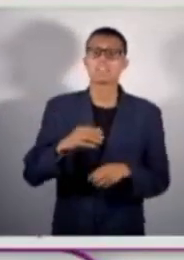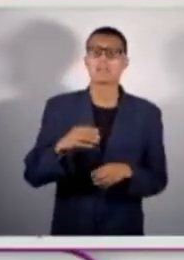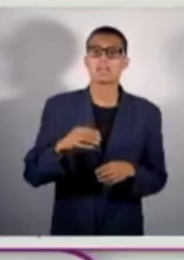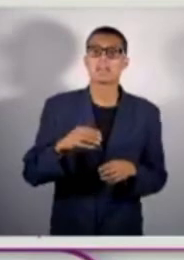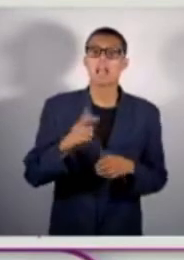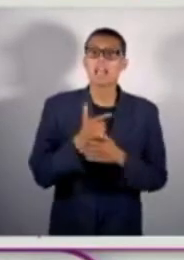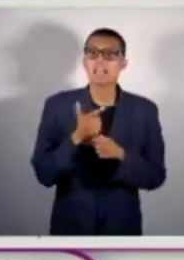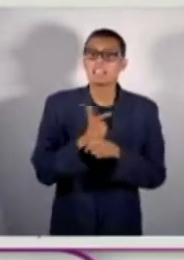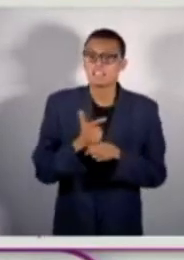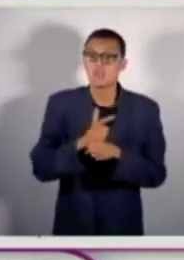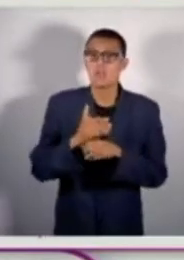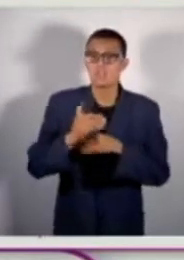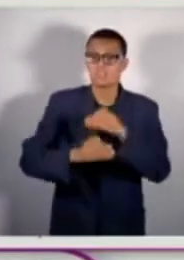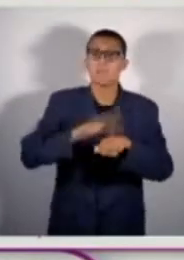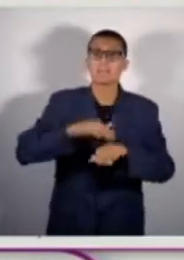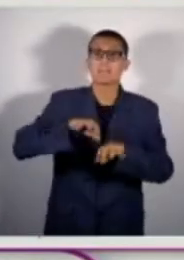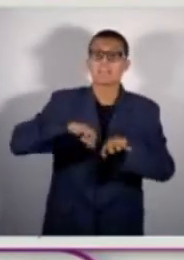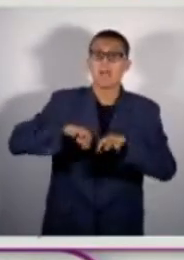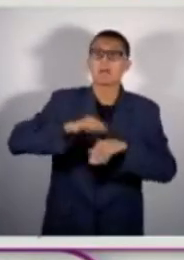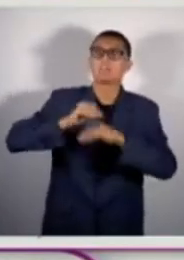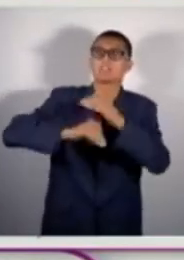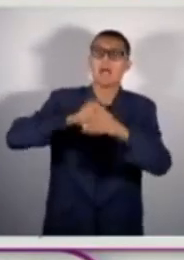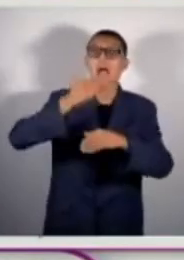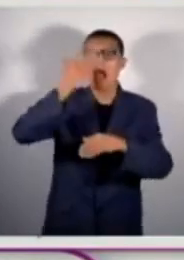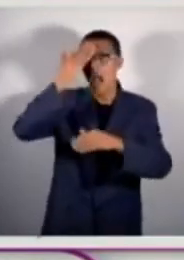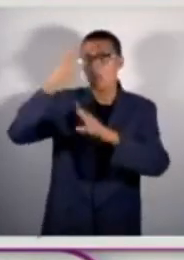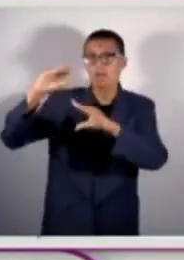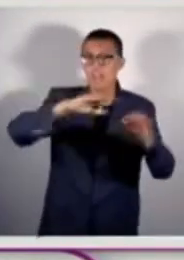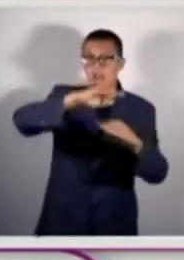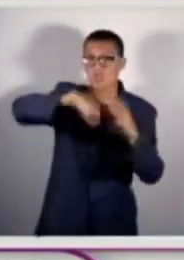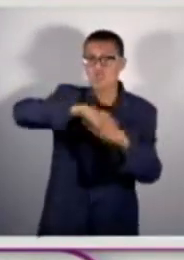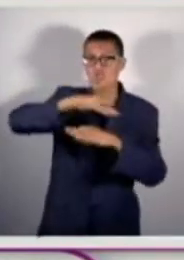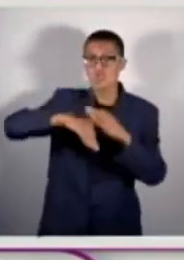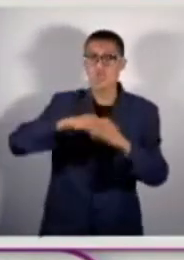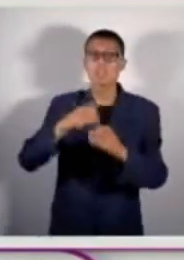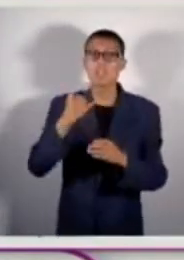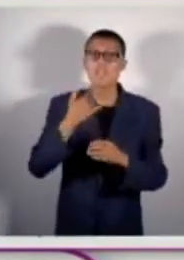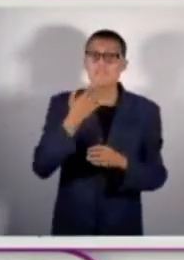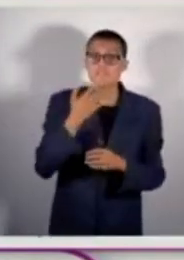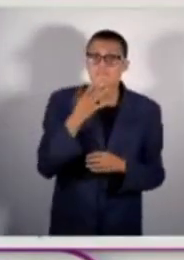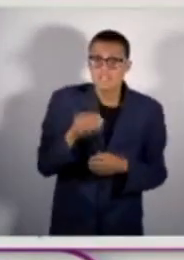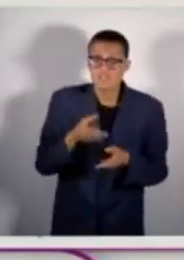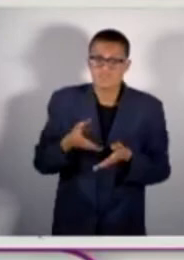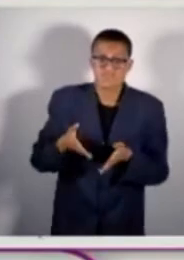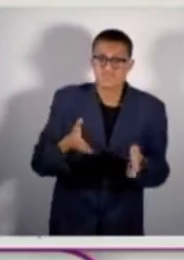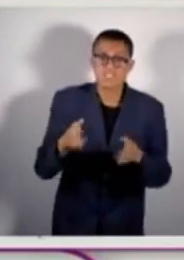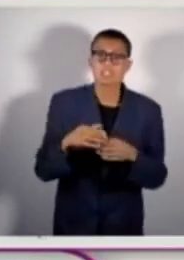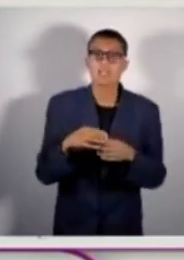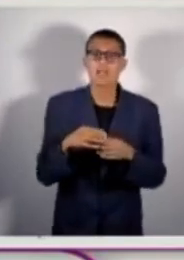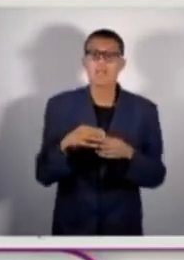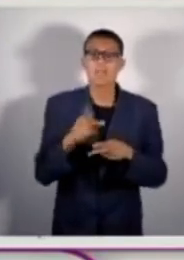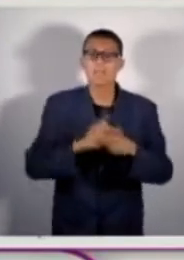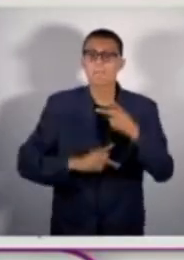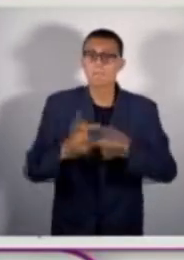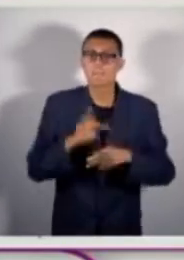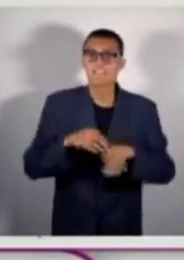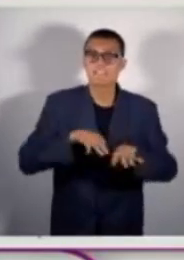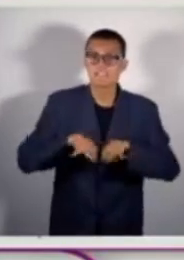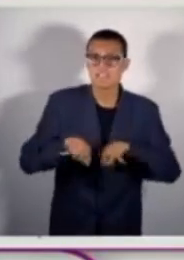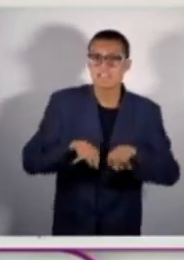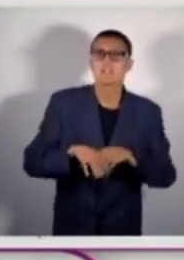incentivar comercialización y exportación, capacitar servidores públicos, eficientizar los trámites, prestaciones a